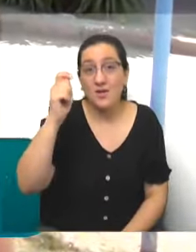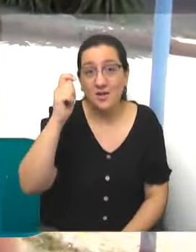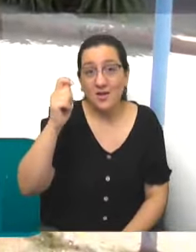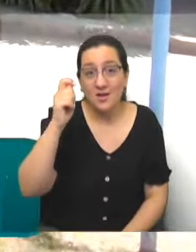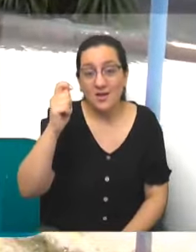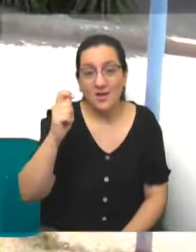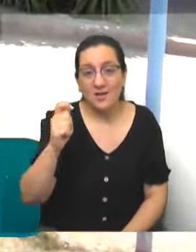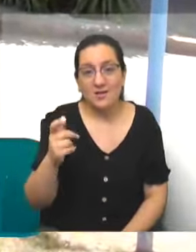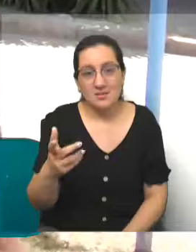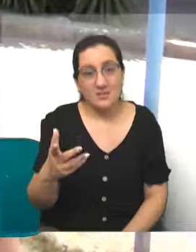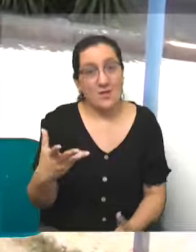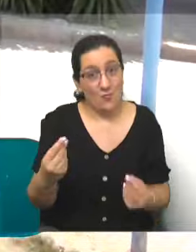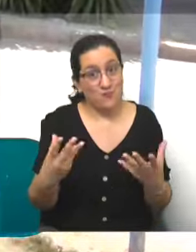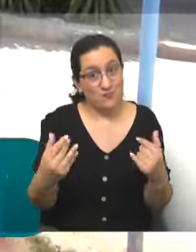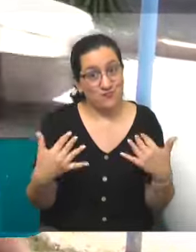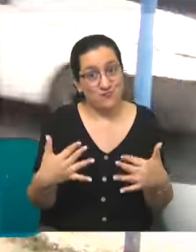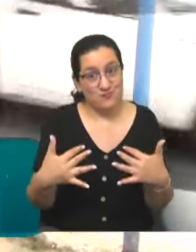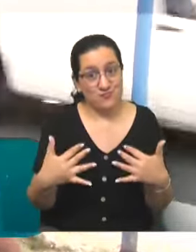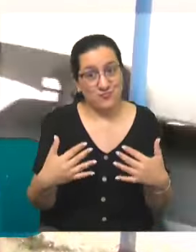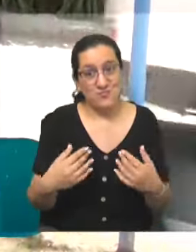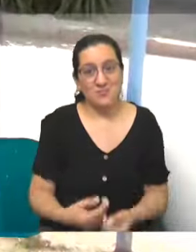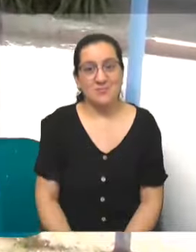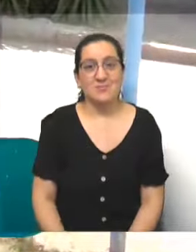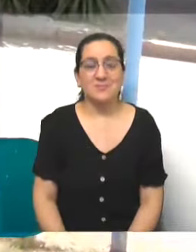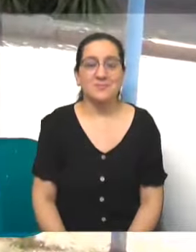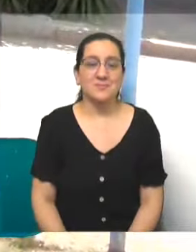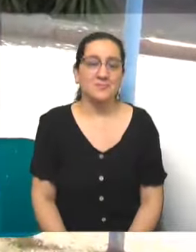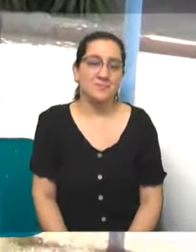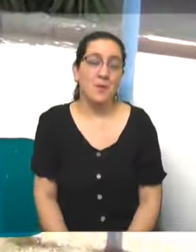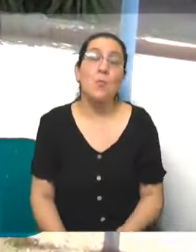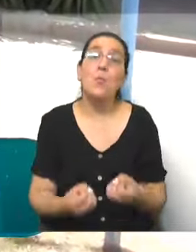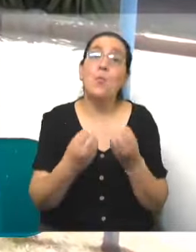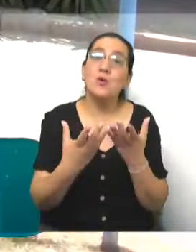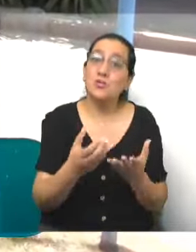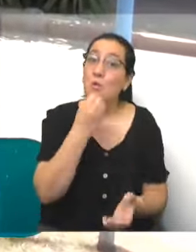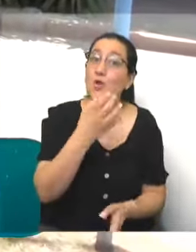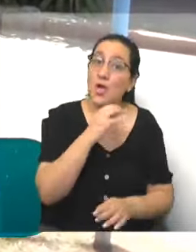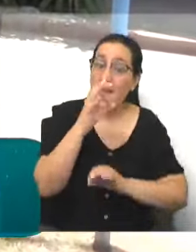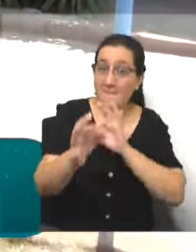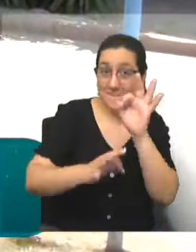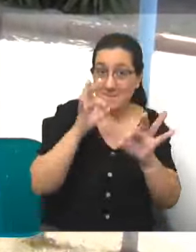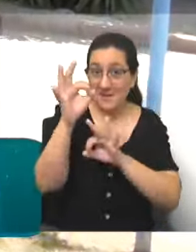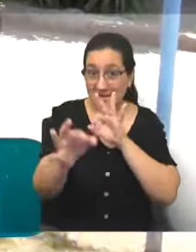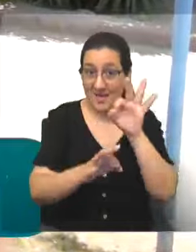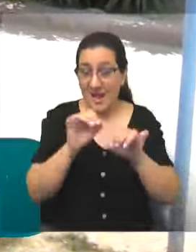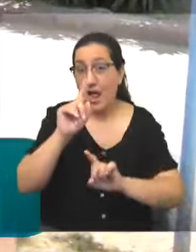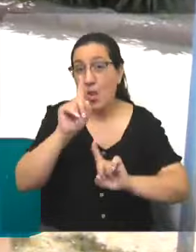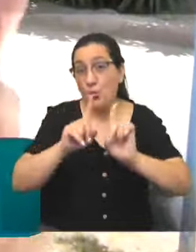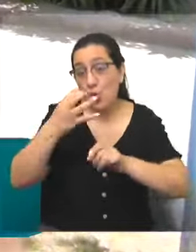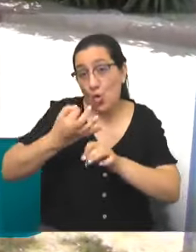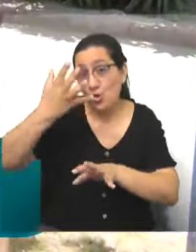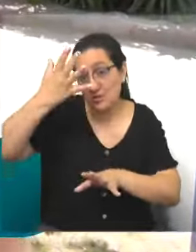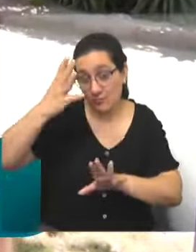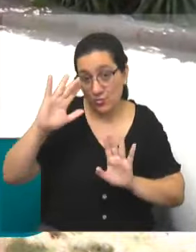opinión ciudadana, copan la parada de alguna forma, y por eso está bueno explicar algunos conceptos que se puede hacer